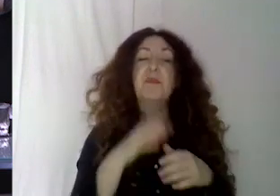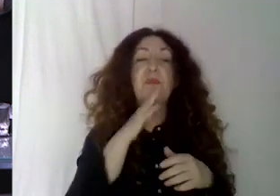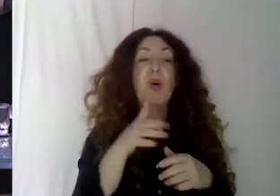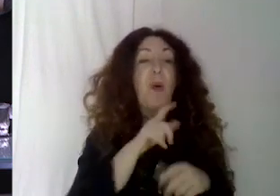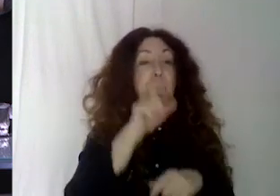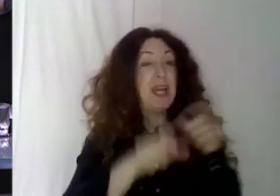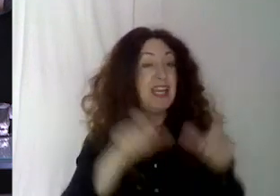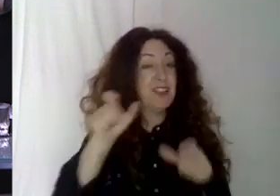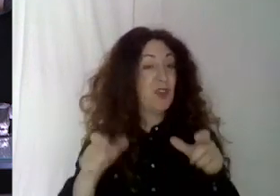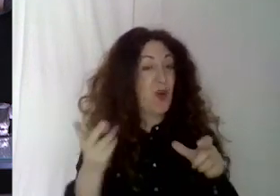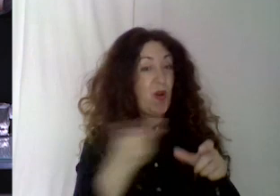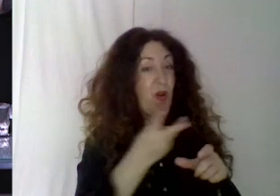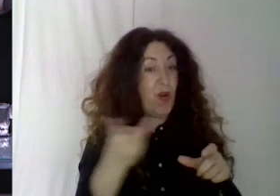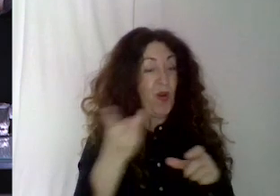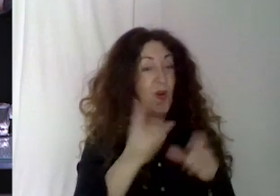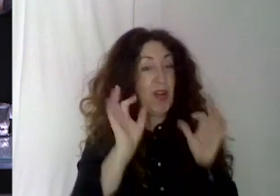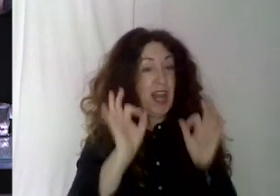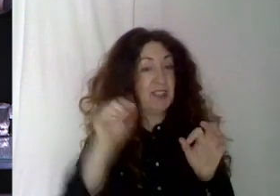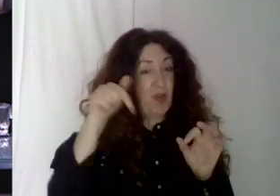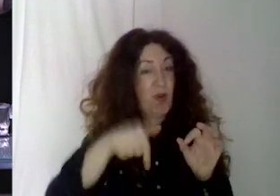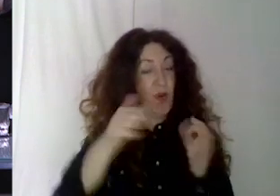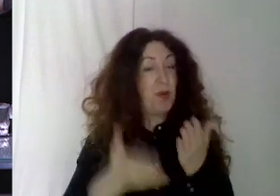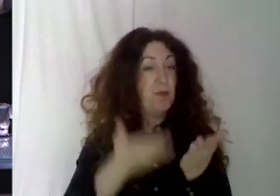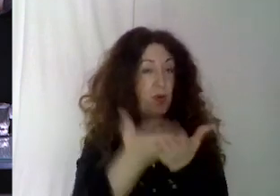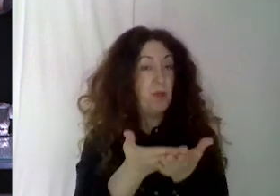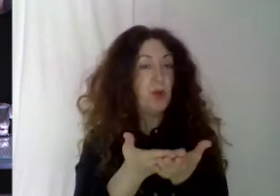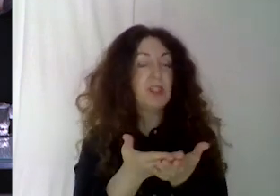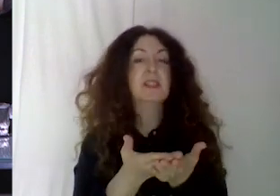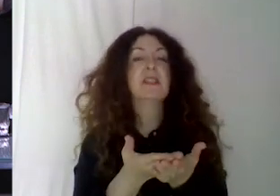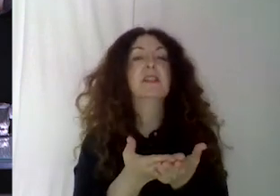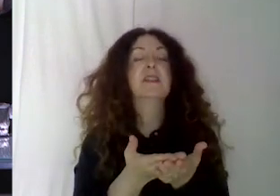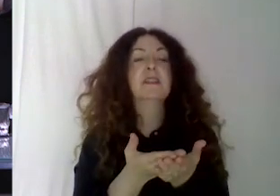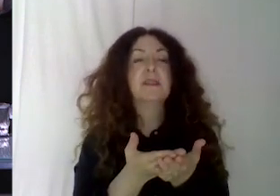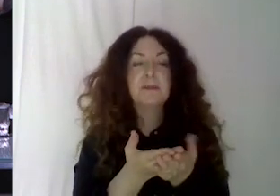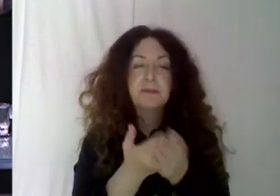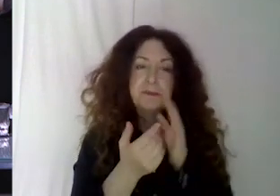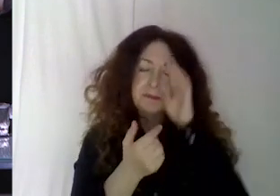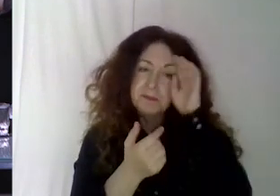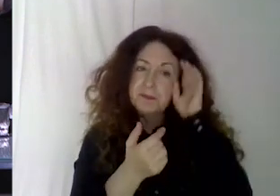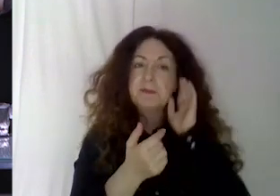no tienen que ganarse la vida. Son personajes que tienen una fortuna personal, un estatus ya